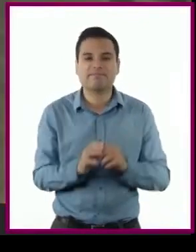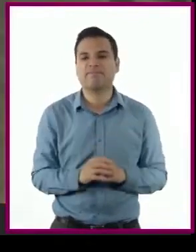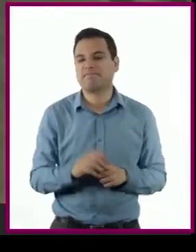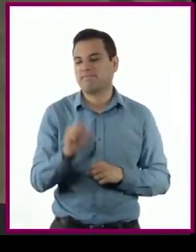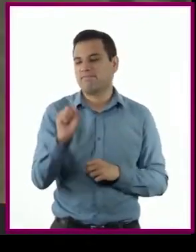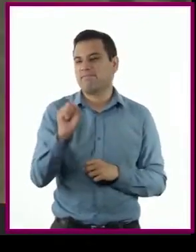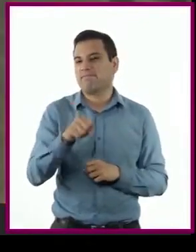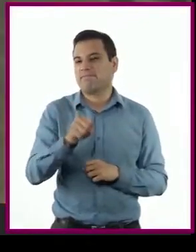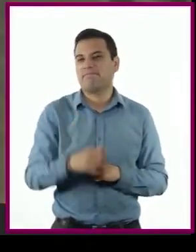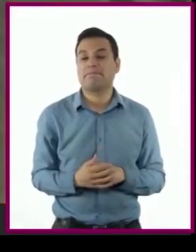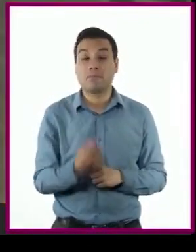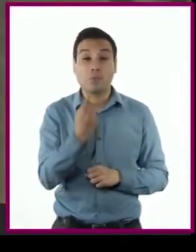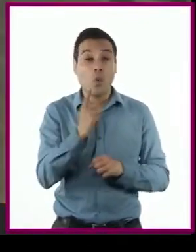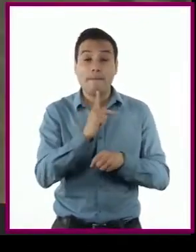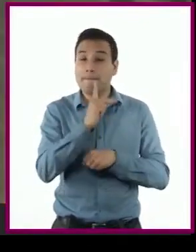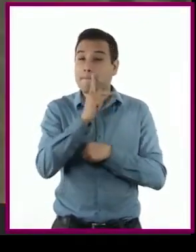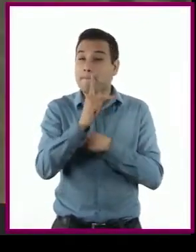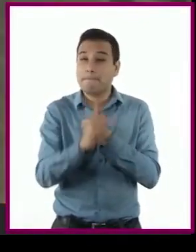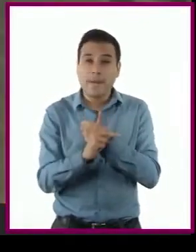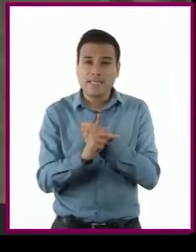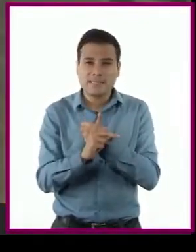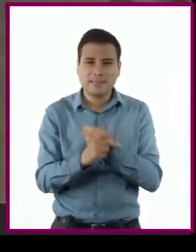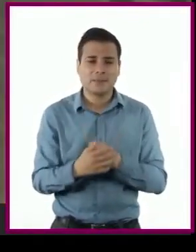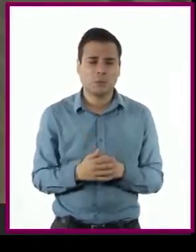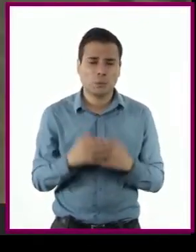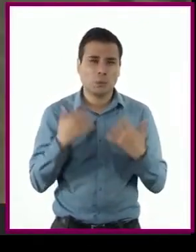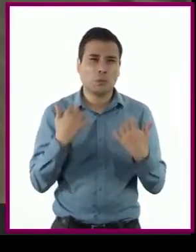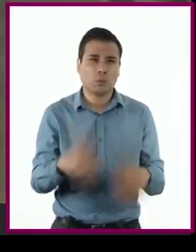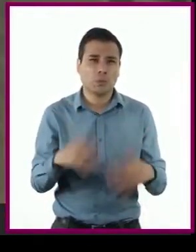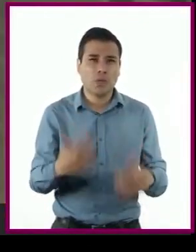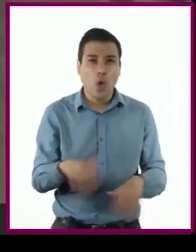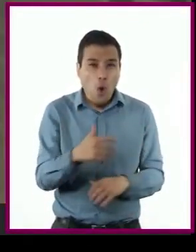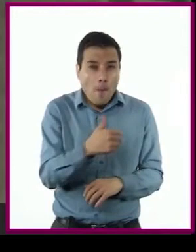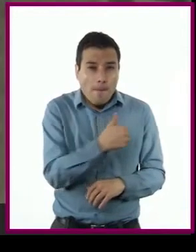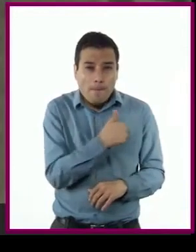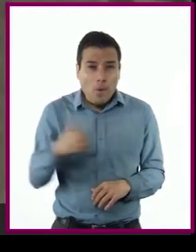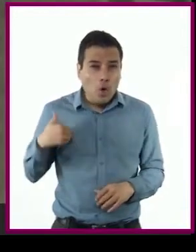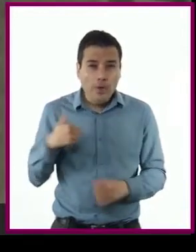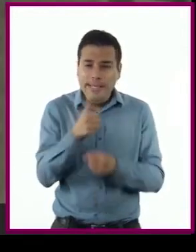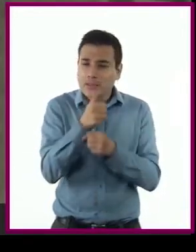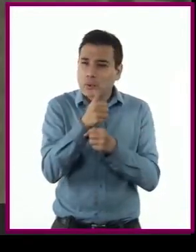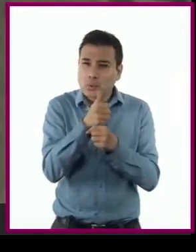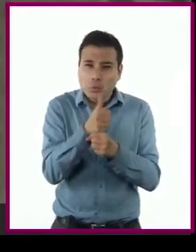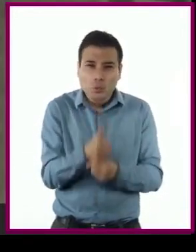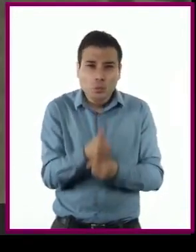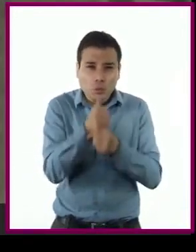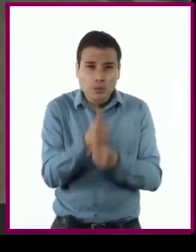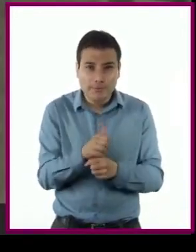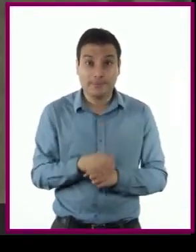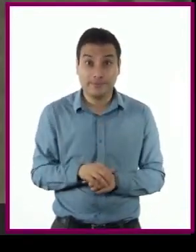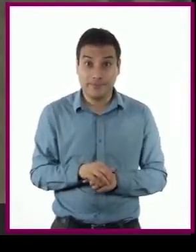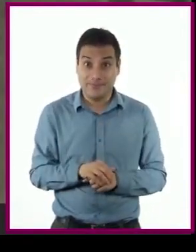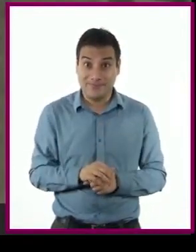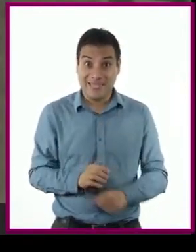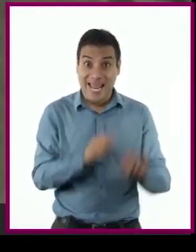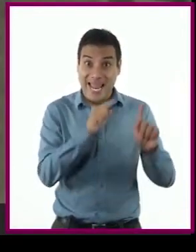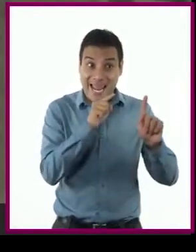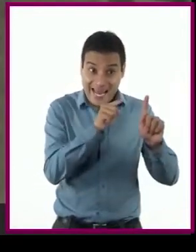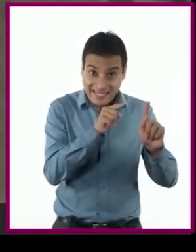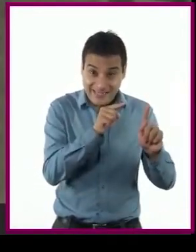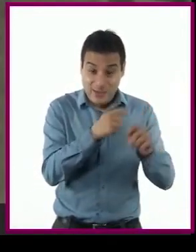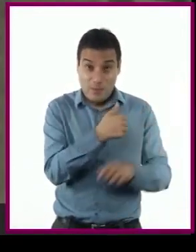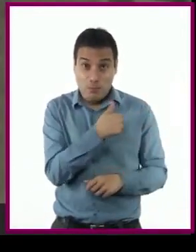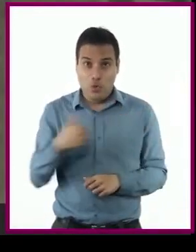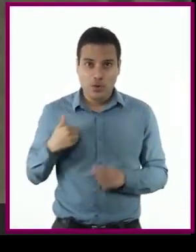de los países más castigados por Alemania fue Polonia, pero este país capturó una máquina Enigma y